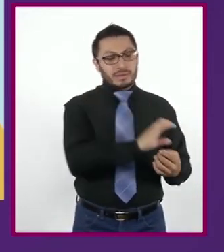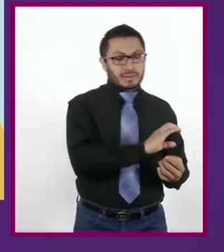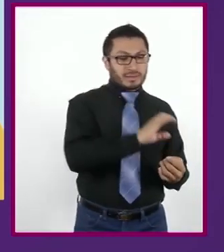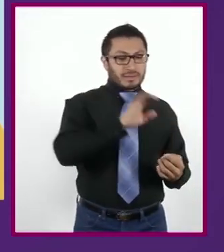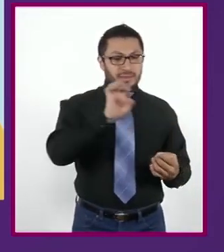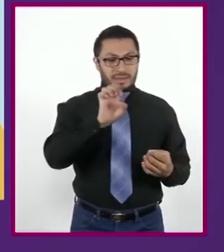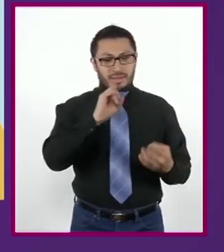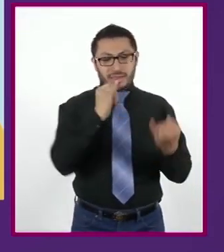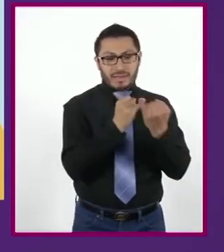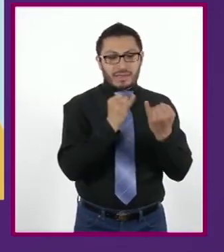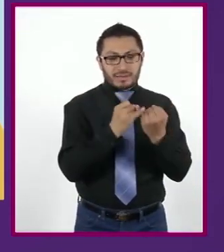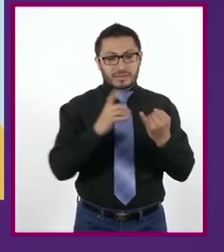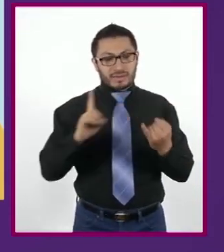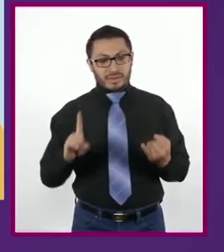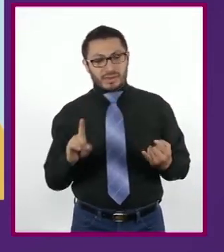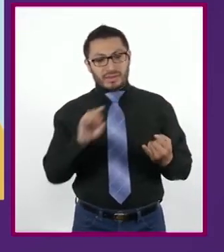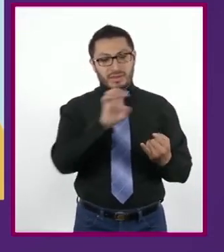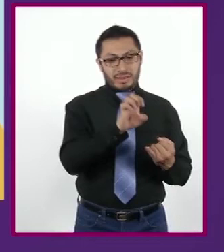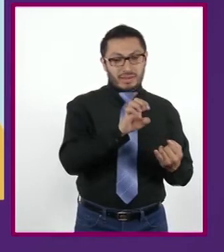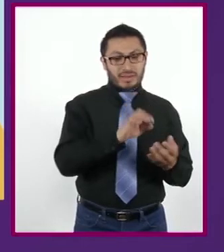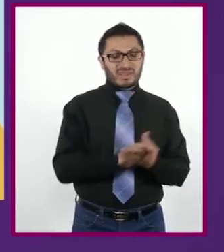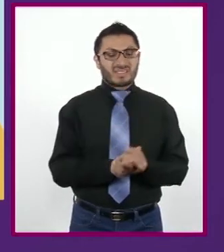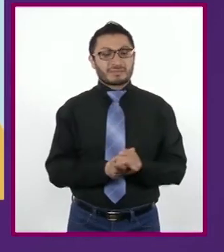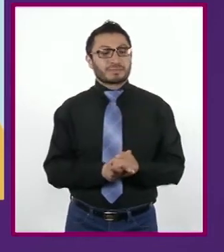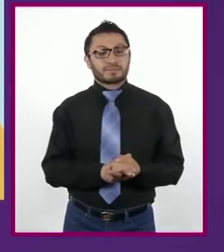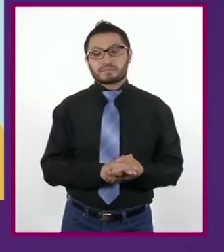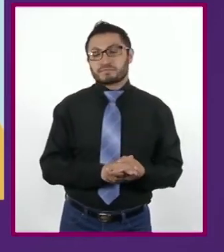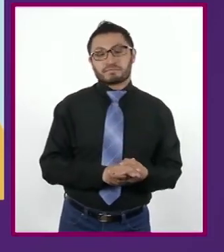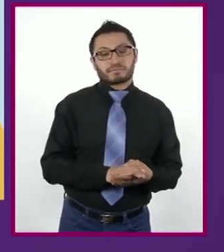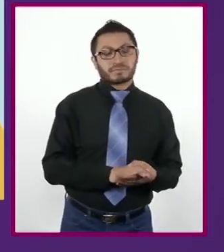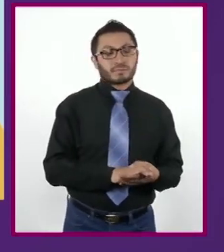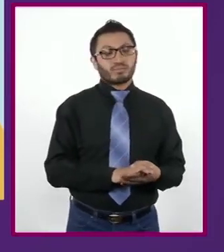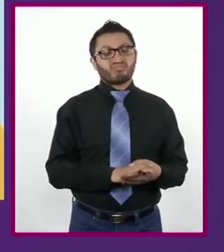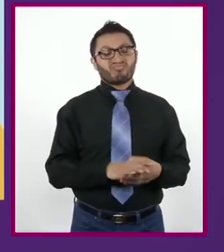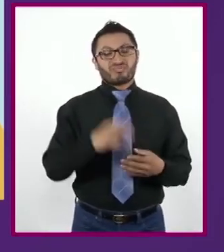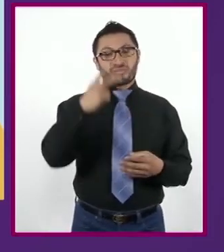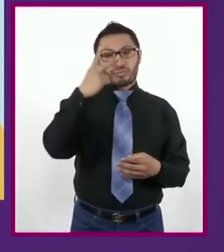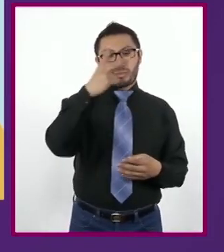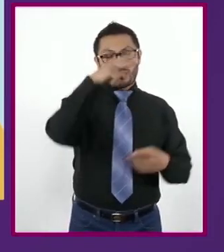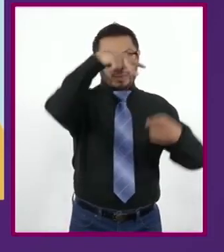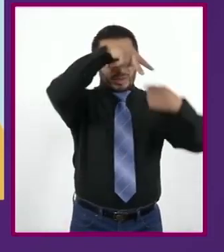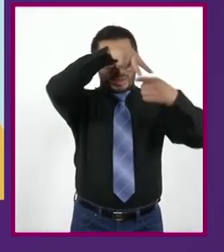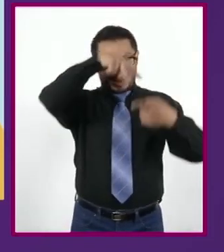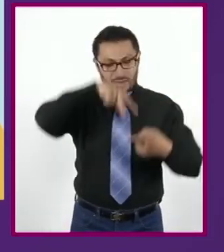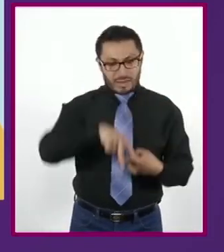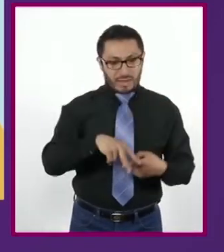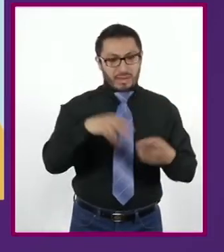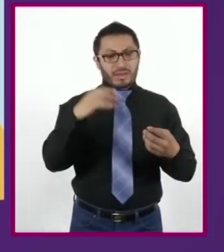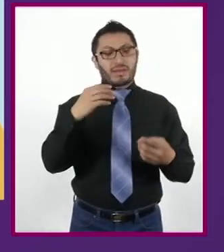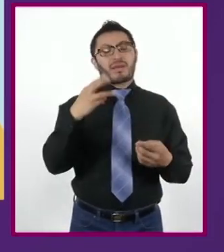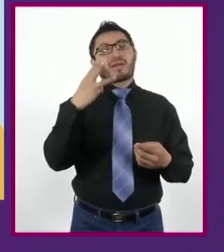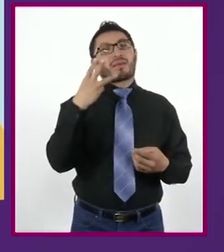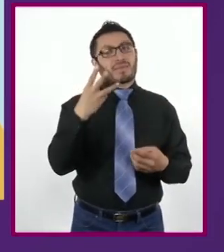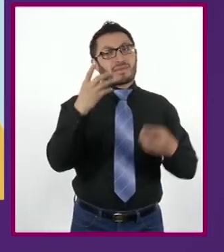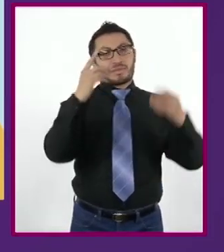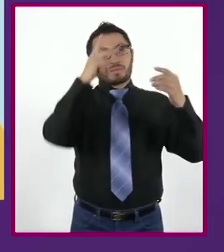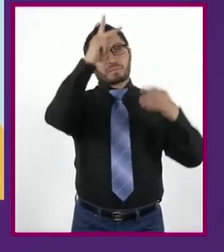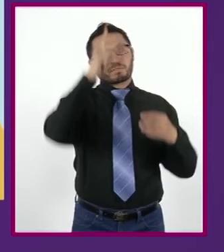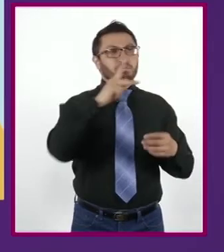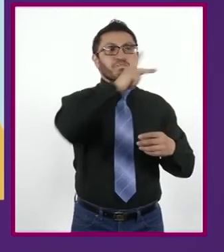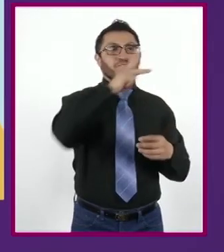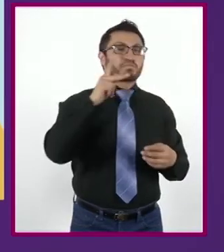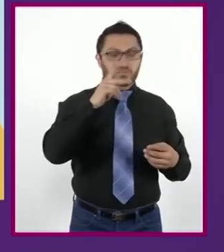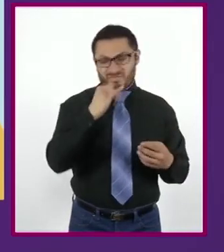igual a BE. Por lo tanto, ambos triángulos tienen sus tres lados iguales. Esto